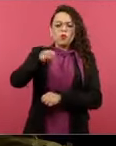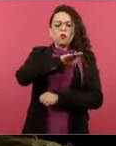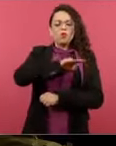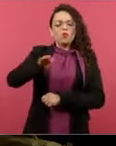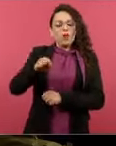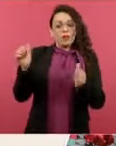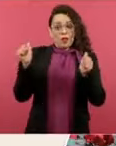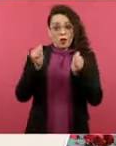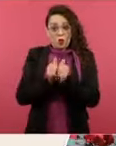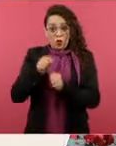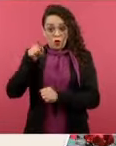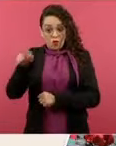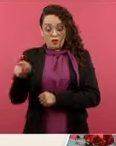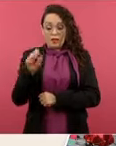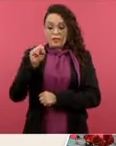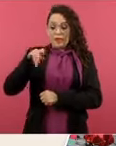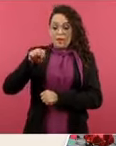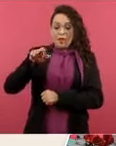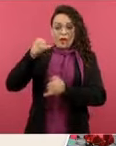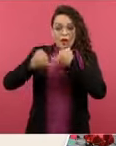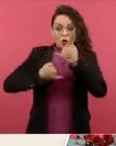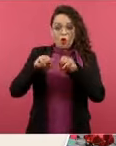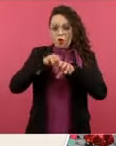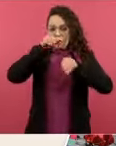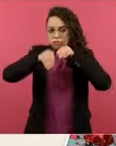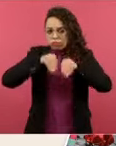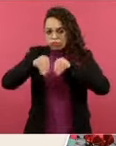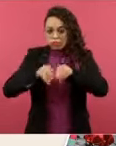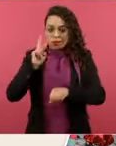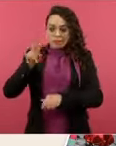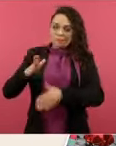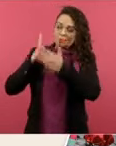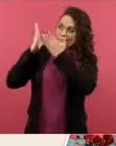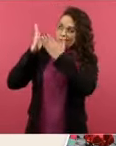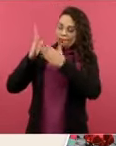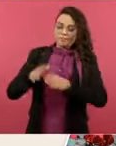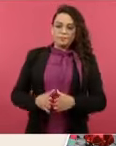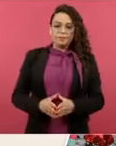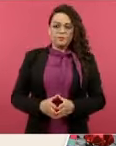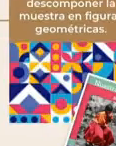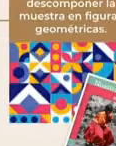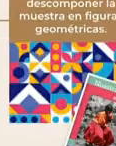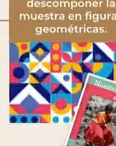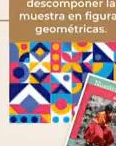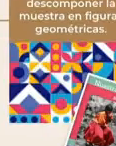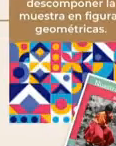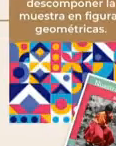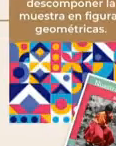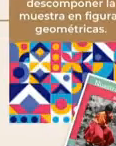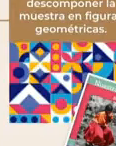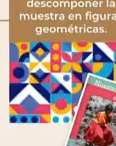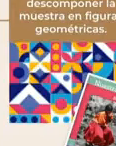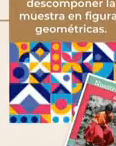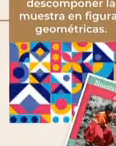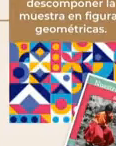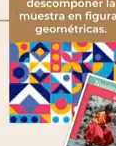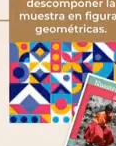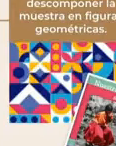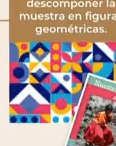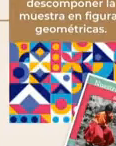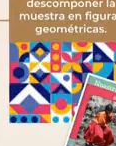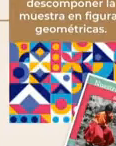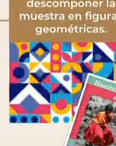simetría? Mamás y papás, todos hemos ido al bosque, hemos estado en un jardín. ¿Cómo nos sentimos cuando estamos en